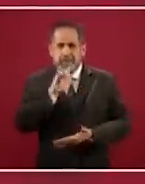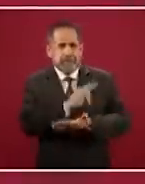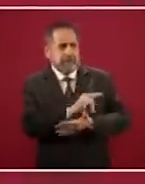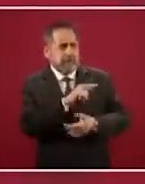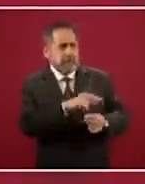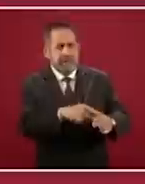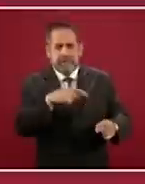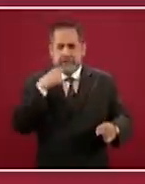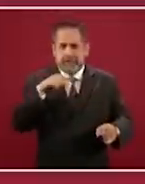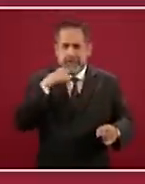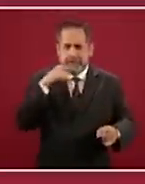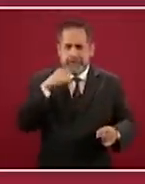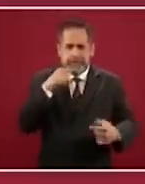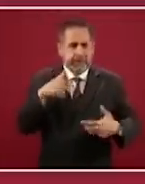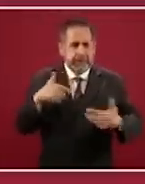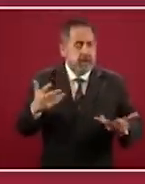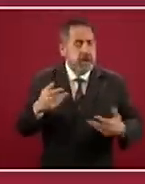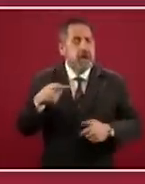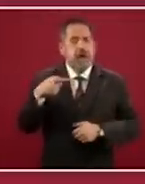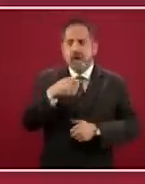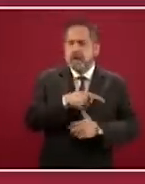por un aparato